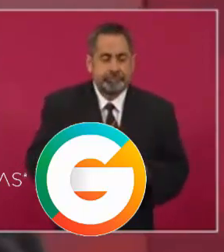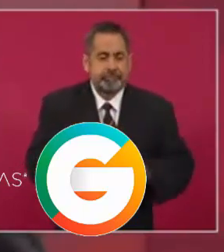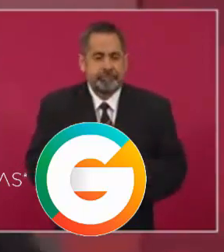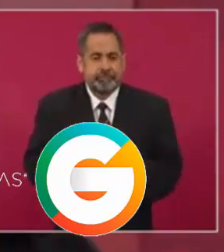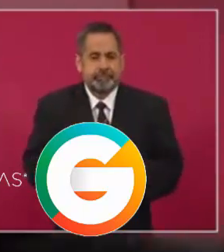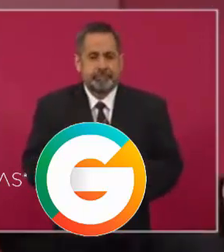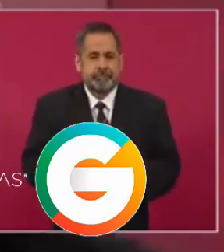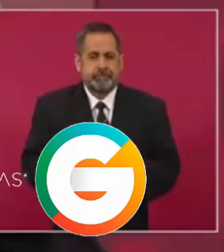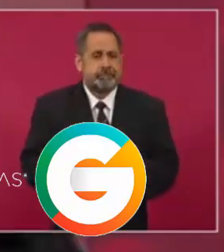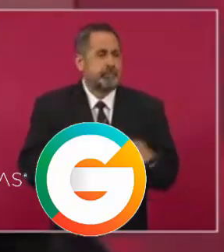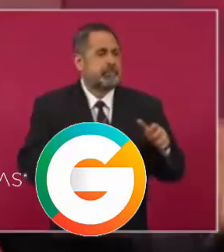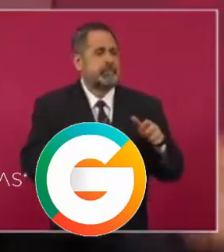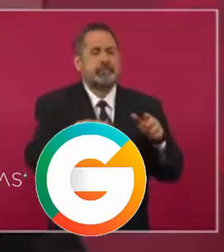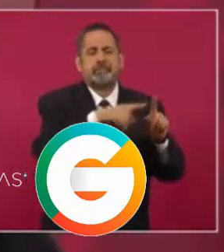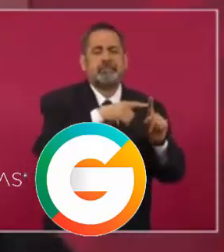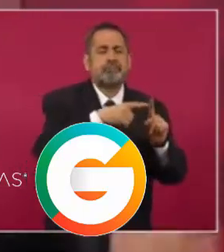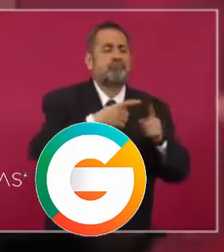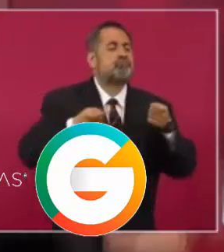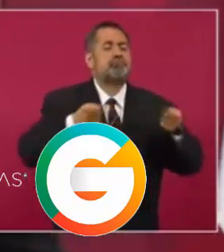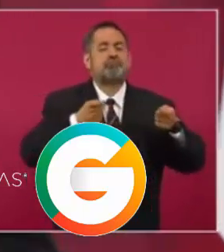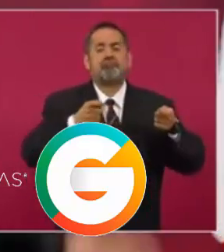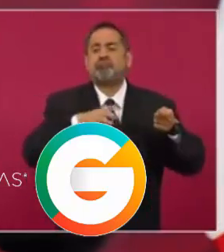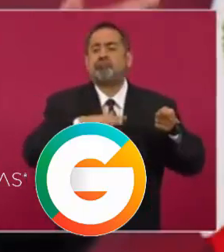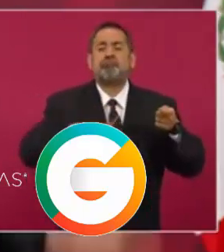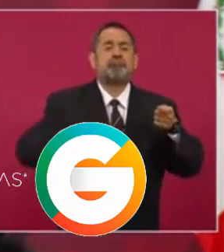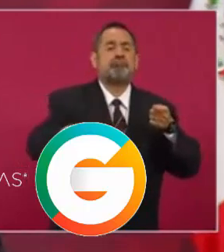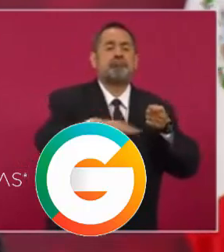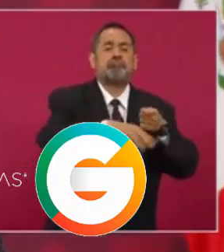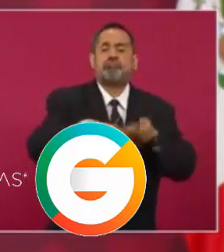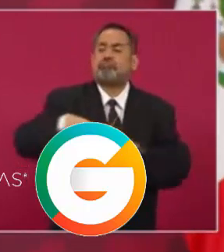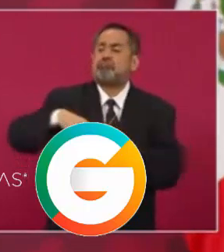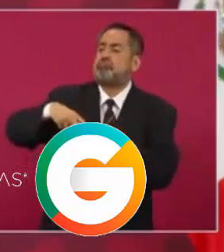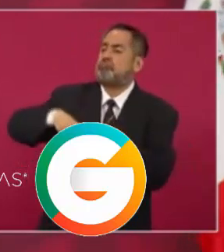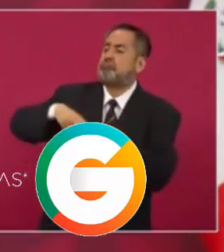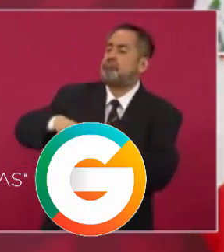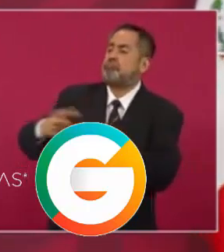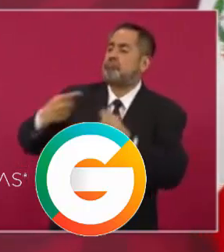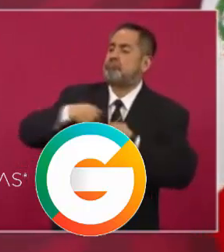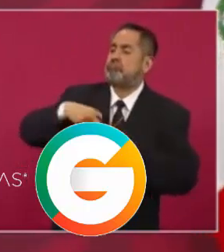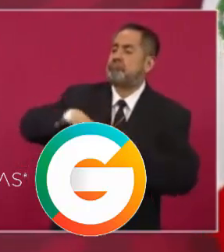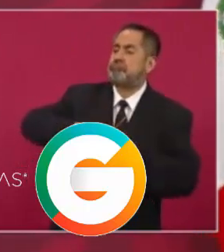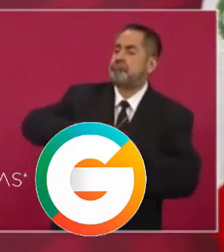tenían casi de rodillas a todos los servidores públicos.